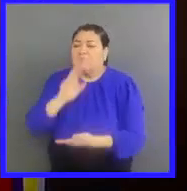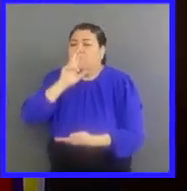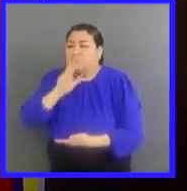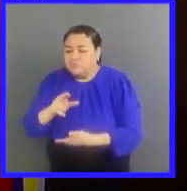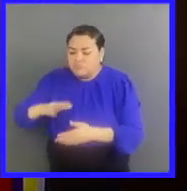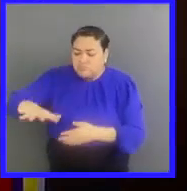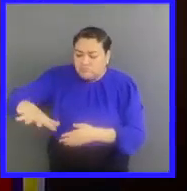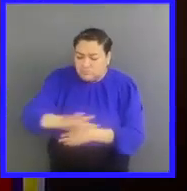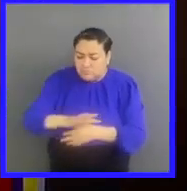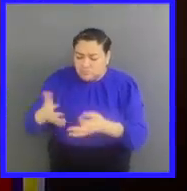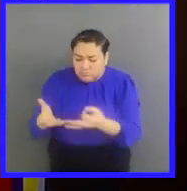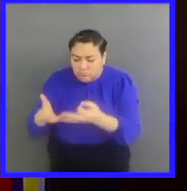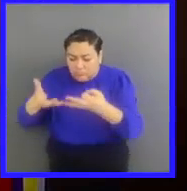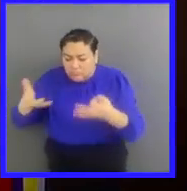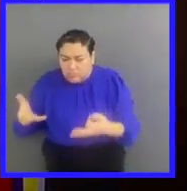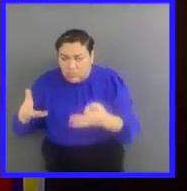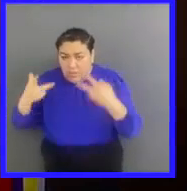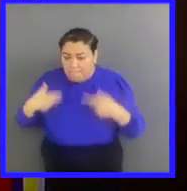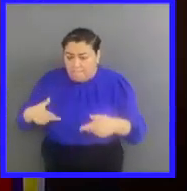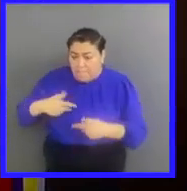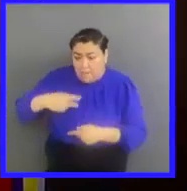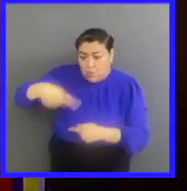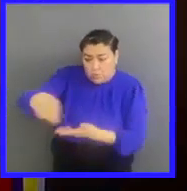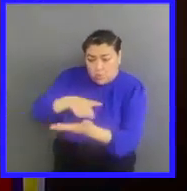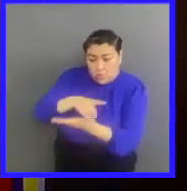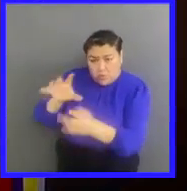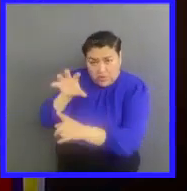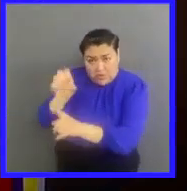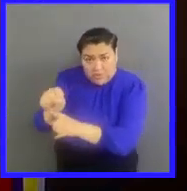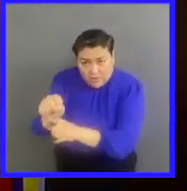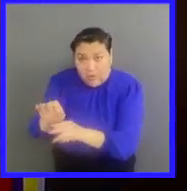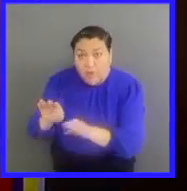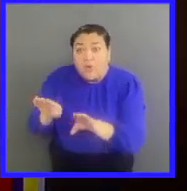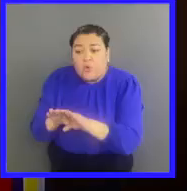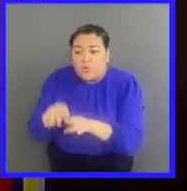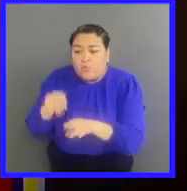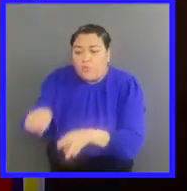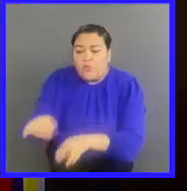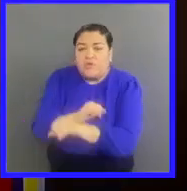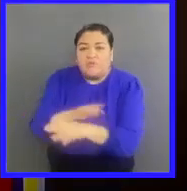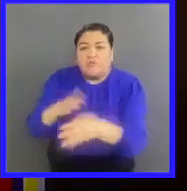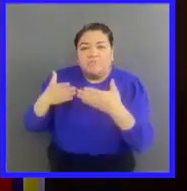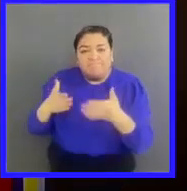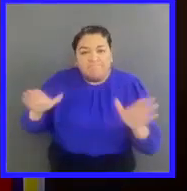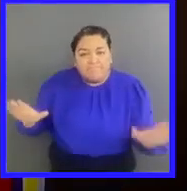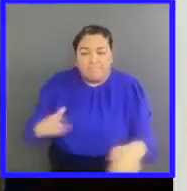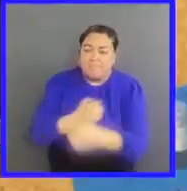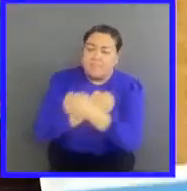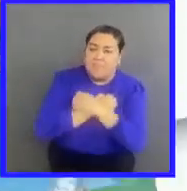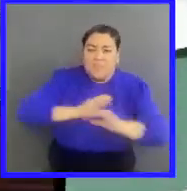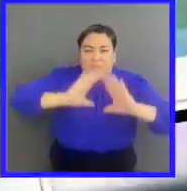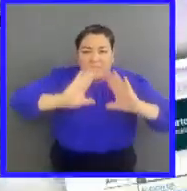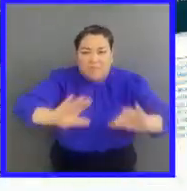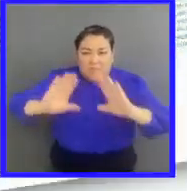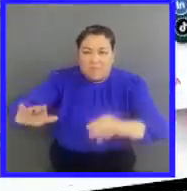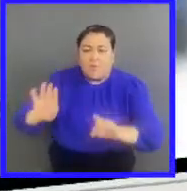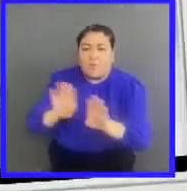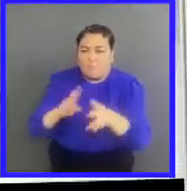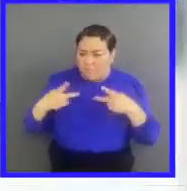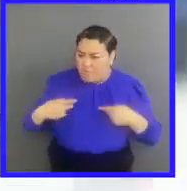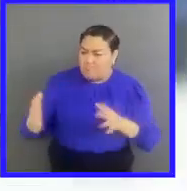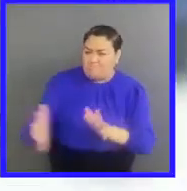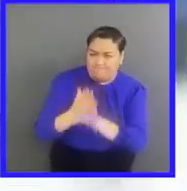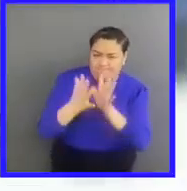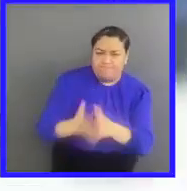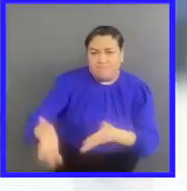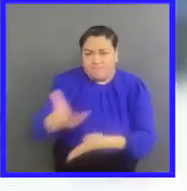por derechos protegidos, fortaleciendo la transparencia, la educación jurídica y la participación social. A través de un